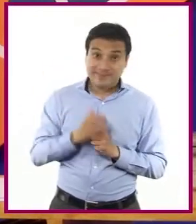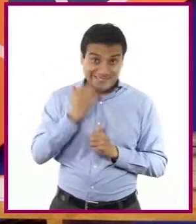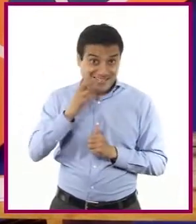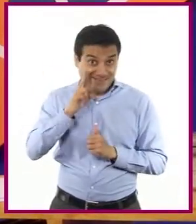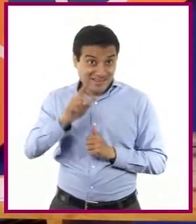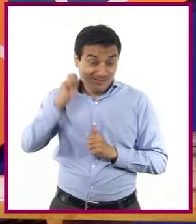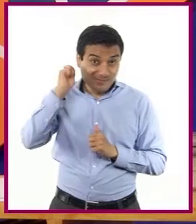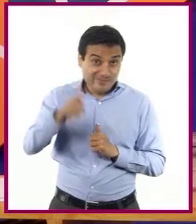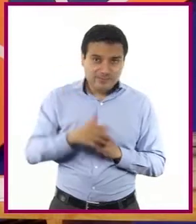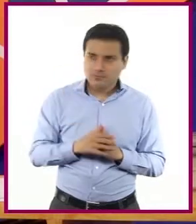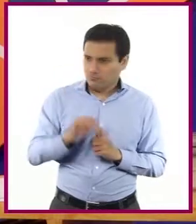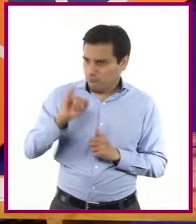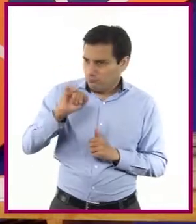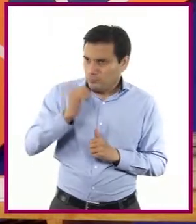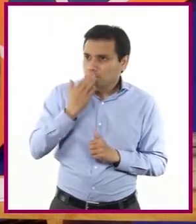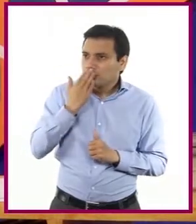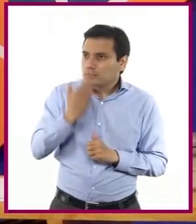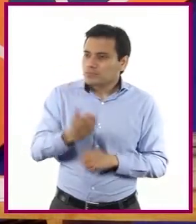maestra? ¡Claro!